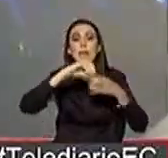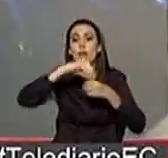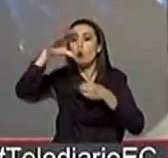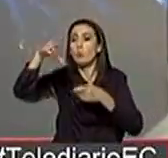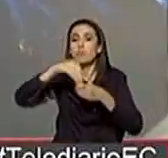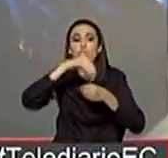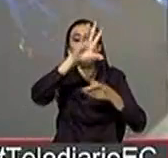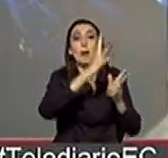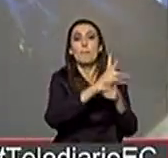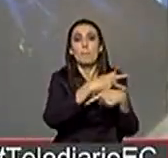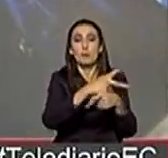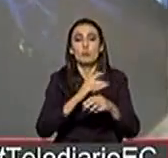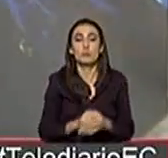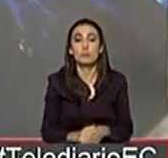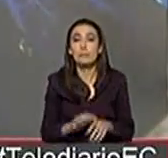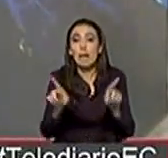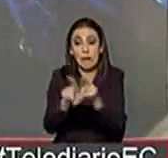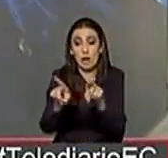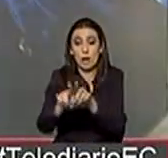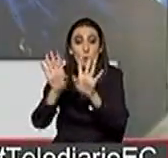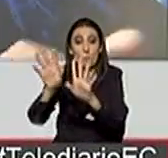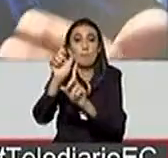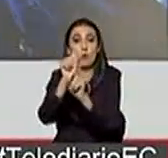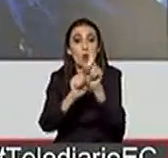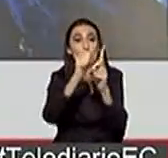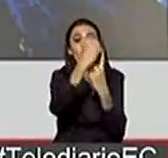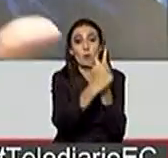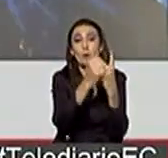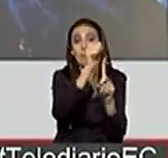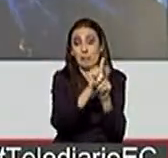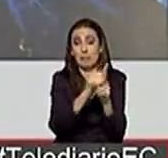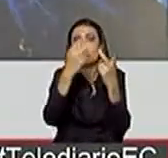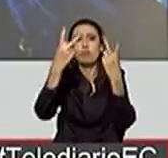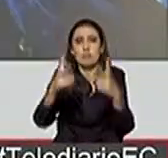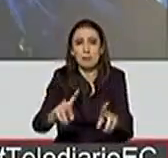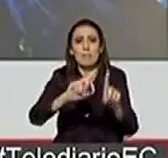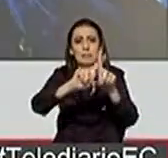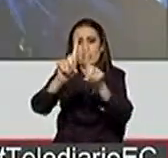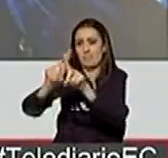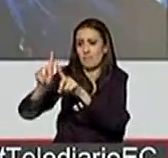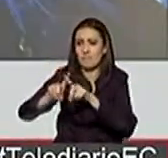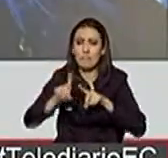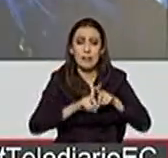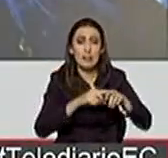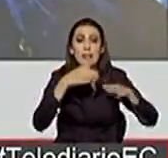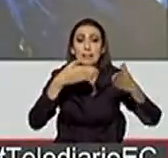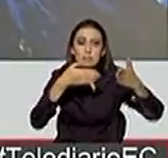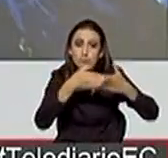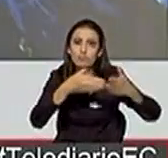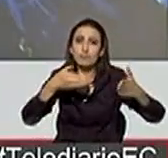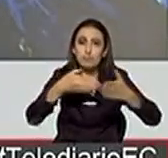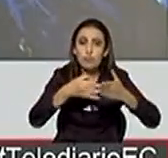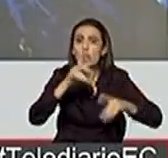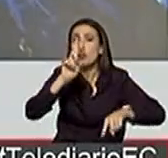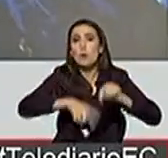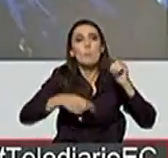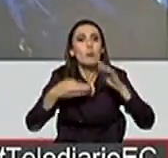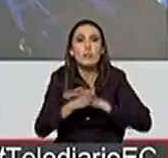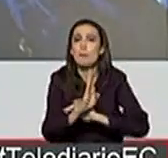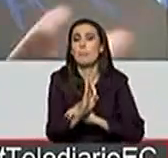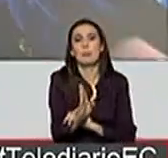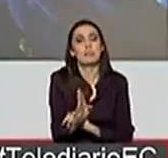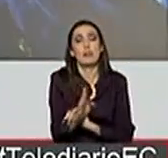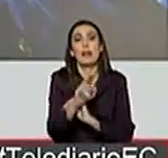reportes del propio sector bananero hablan de que en distintas carreteras estaban bloqueados tanto como tres mil